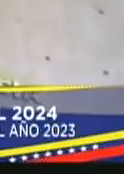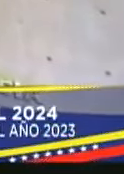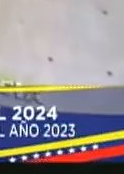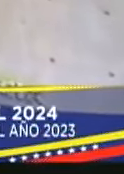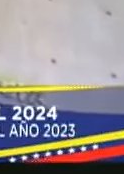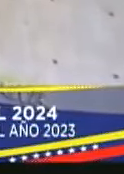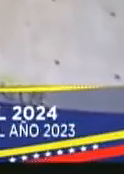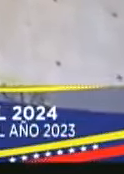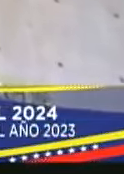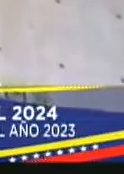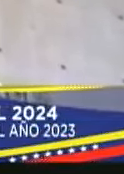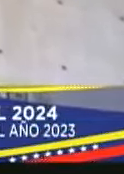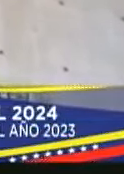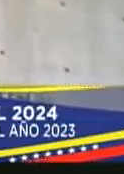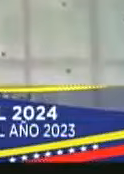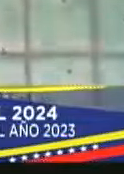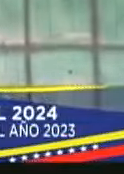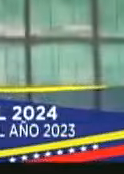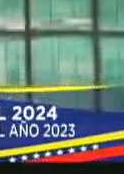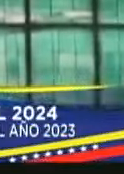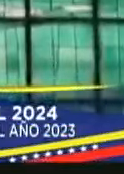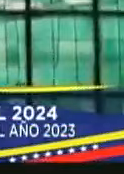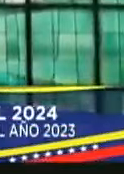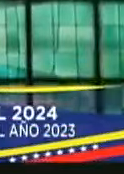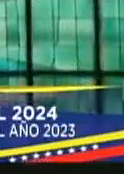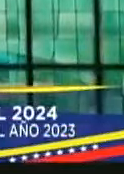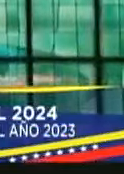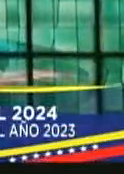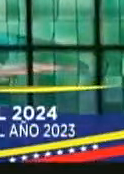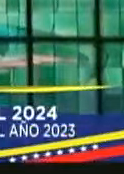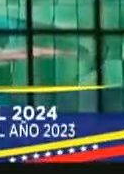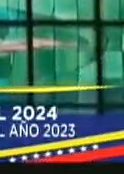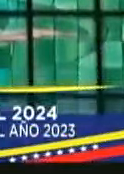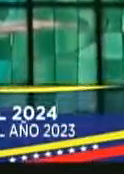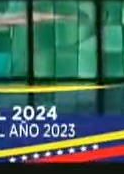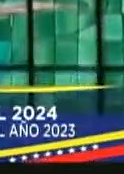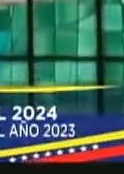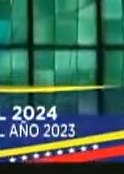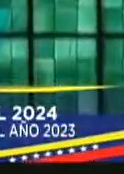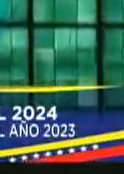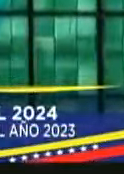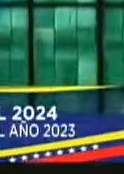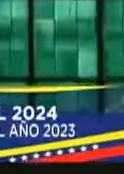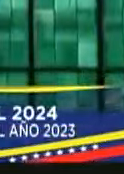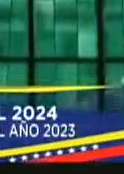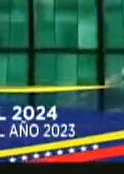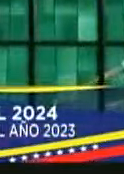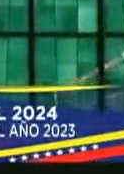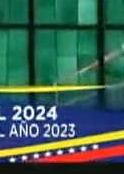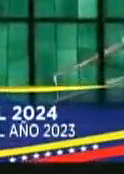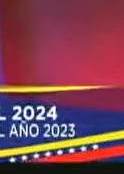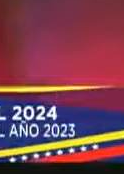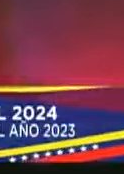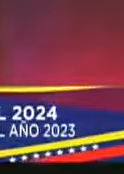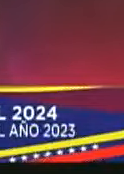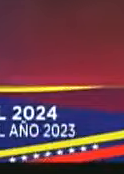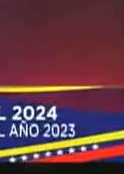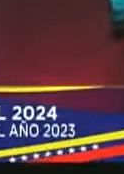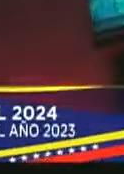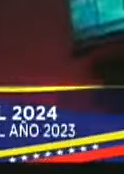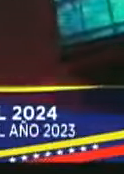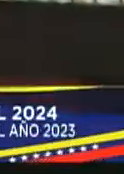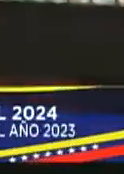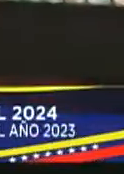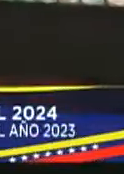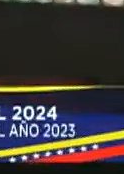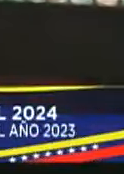la presidenta del Tribunal Supremo de Justicia, la magistrada Carislia Beatriz Rodríguez, Edgar Gaviria Rodríguez, primer vicepresidente del Tribunal Supremo de